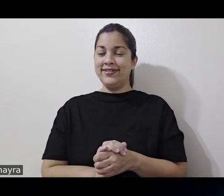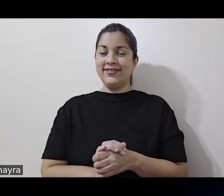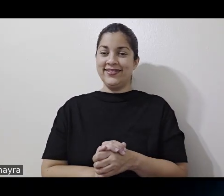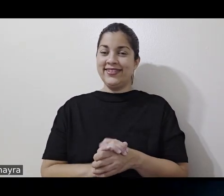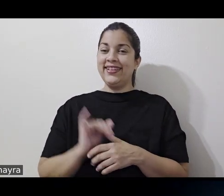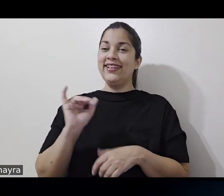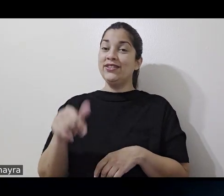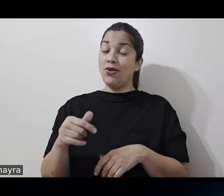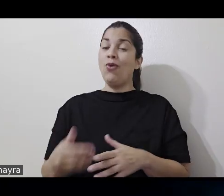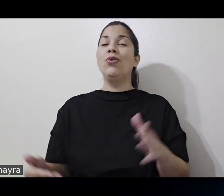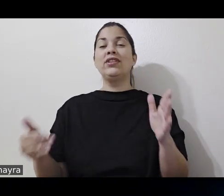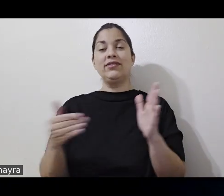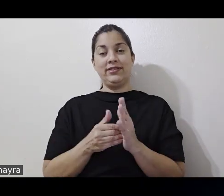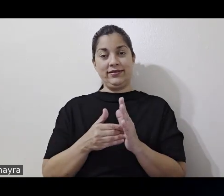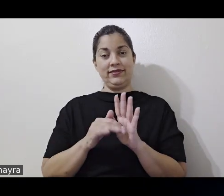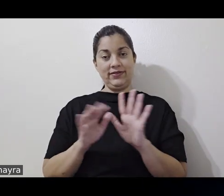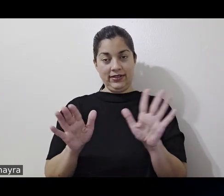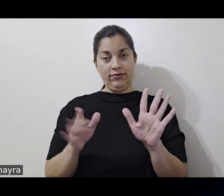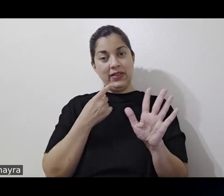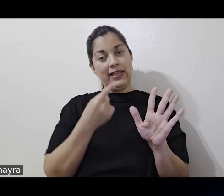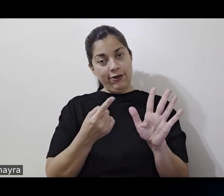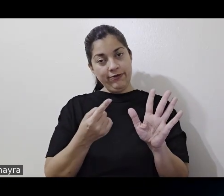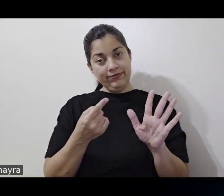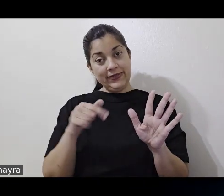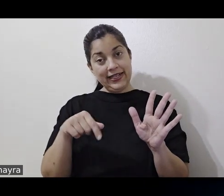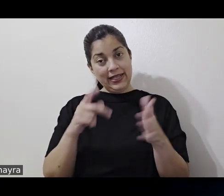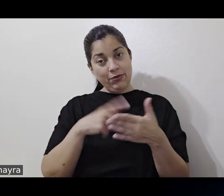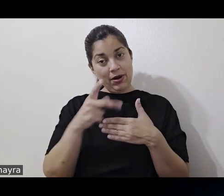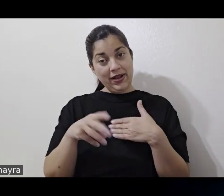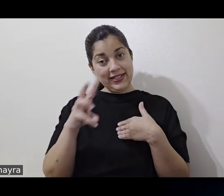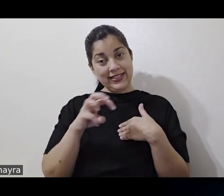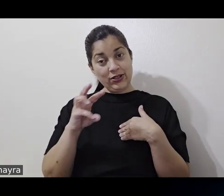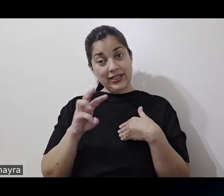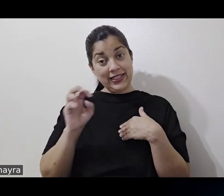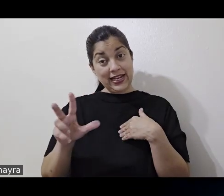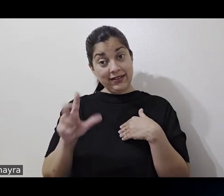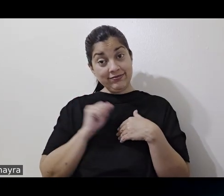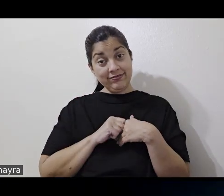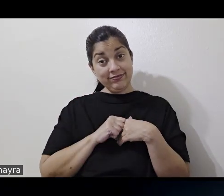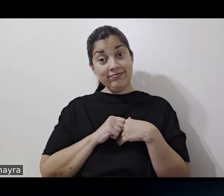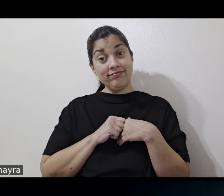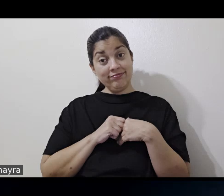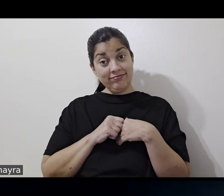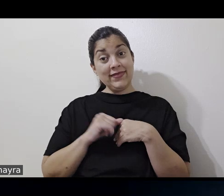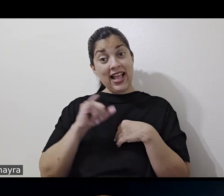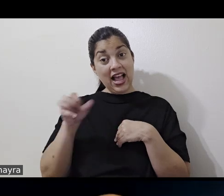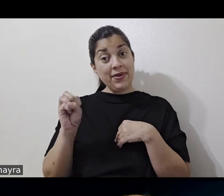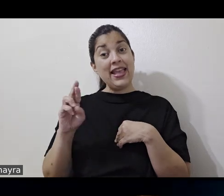Eso es, mire, vuelvo y repito, no repito, sino que digo que este es el programa 663. Javier estaba bien desde un